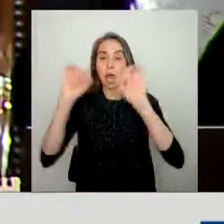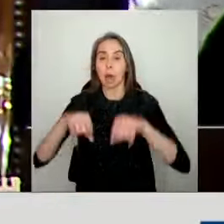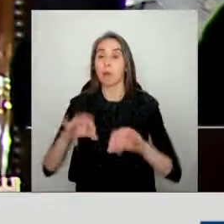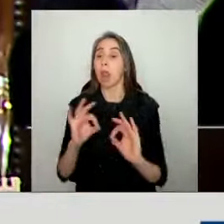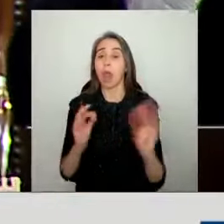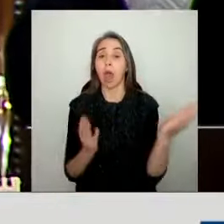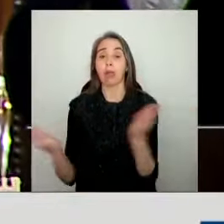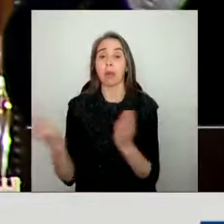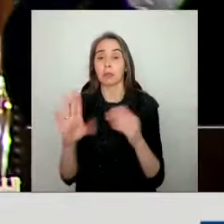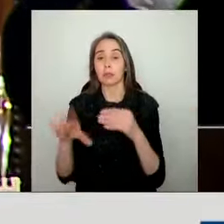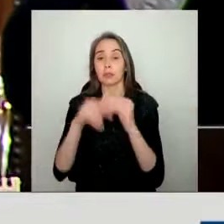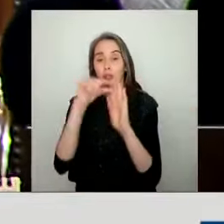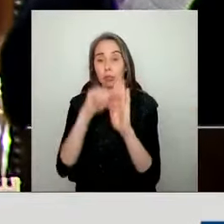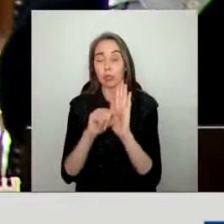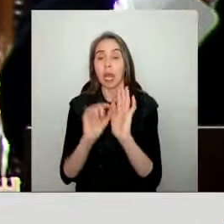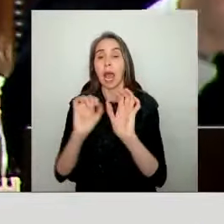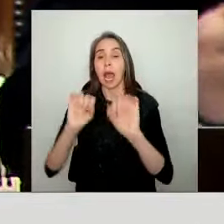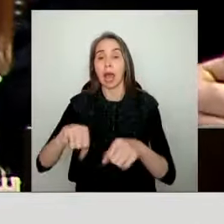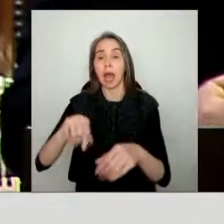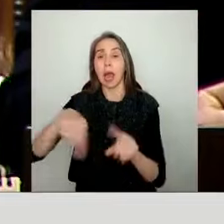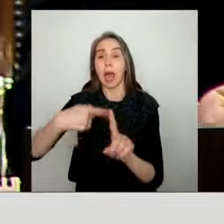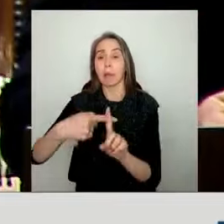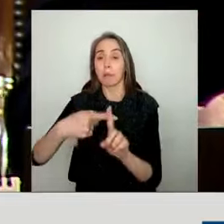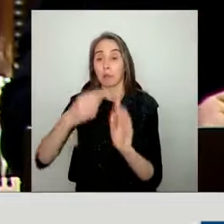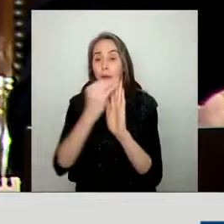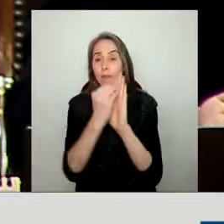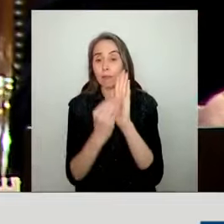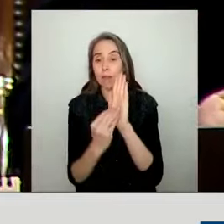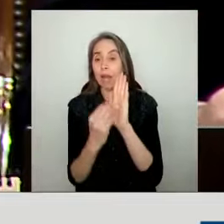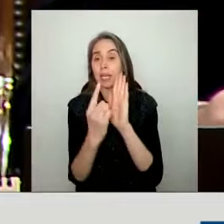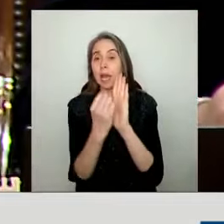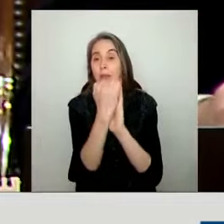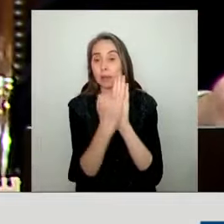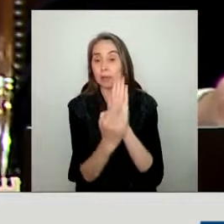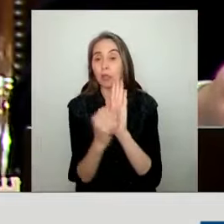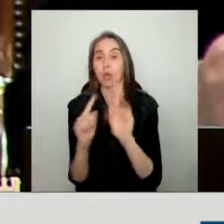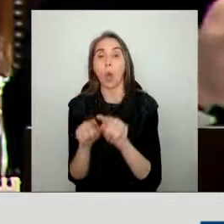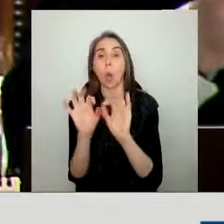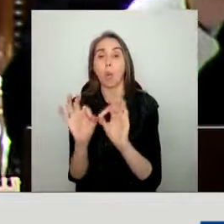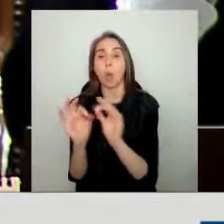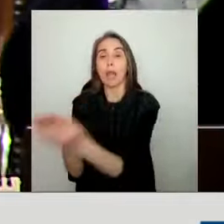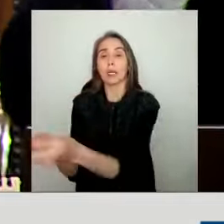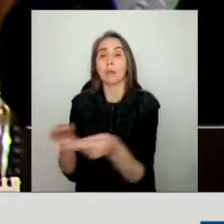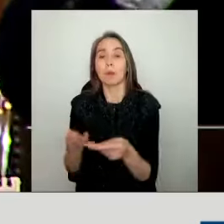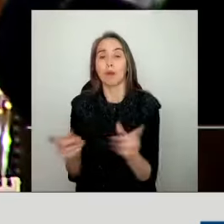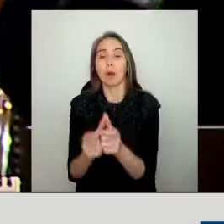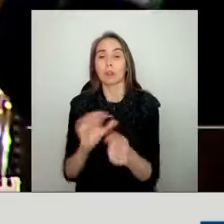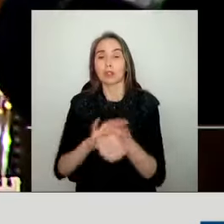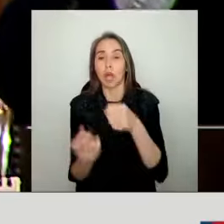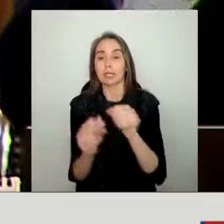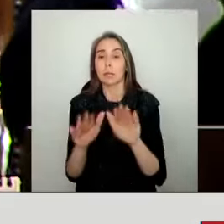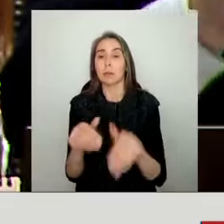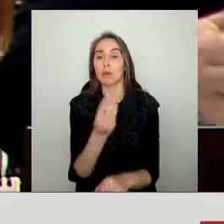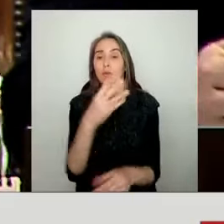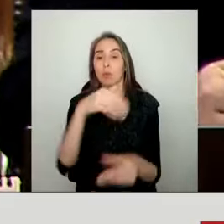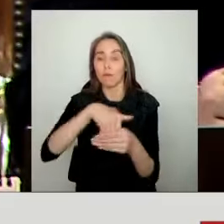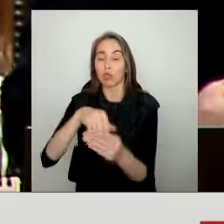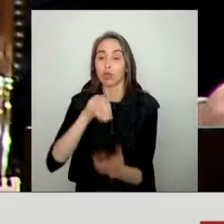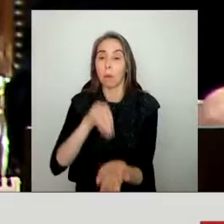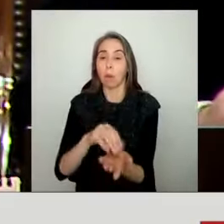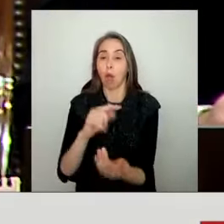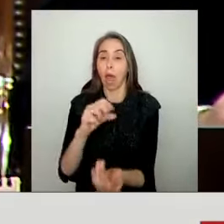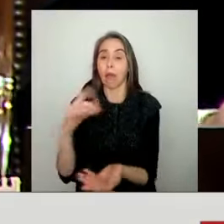el proyecto que además aprobado en particular en los términos propuestos por la comisión de Hacienda con la misma votación dejándose constancia de haberse